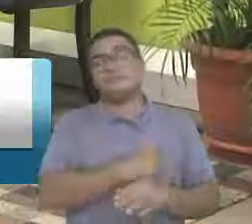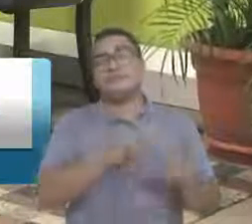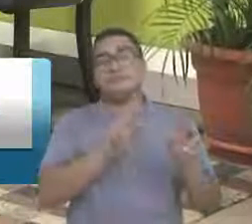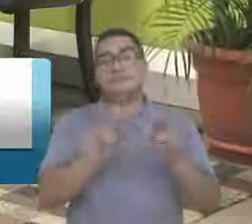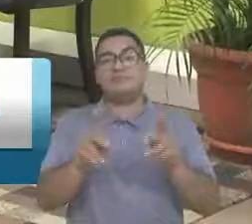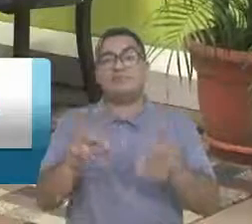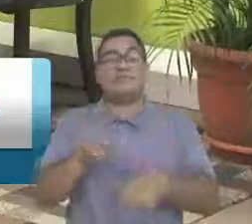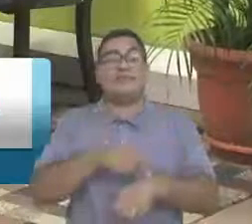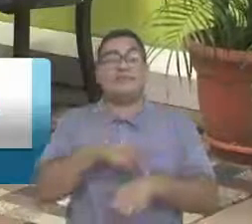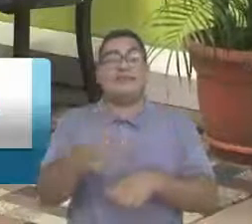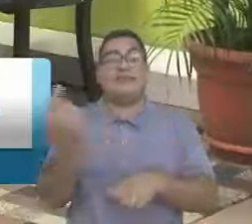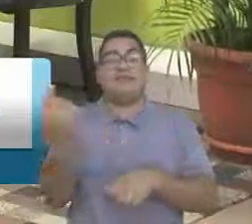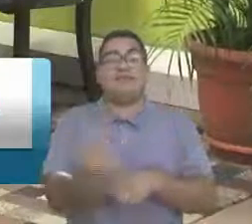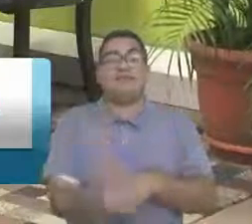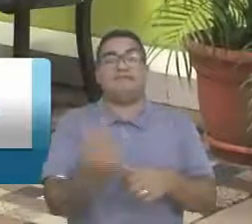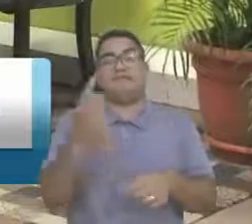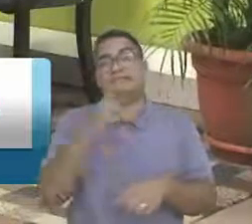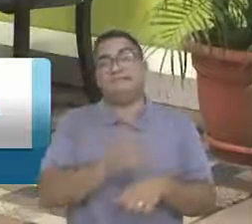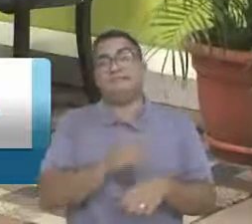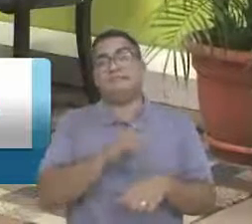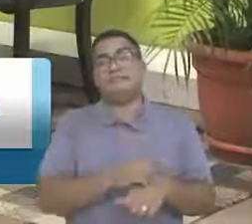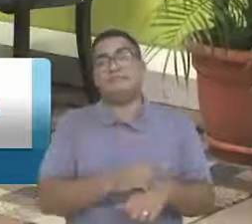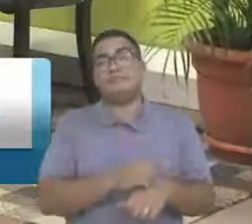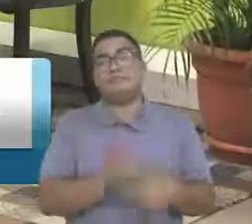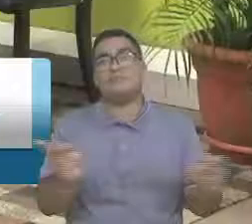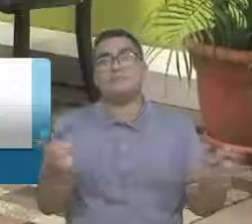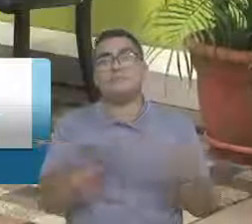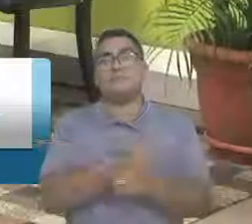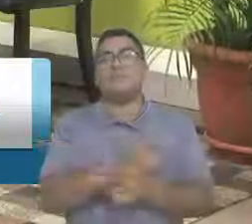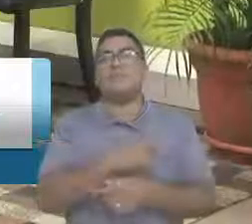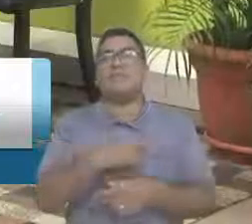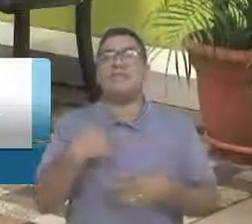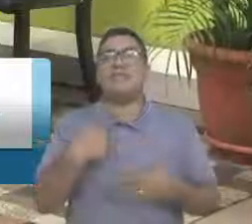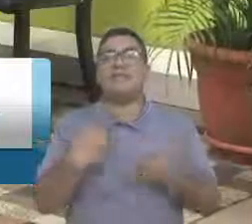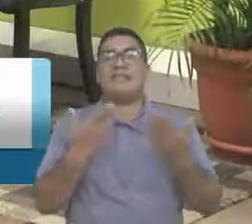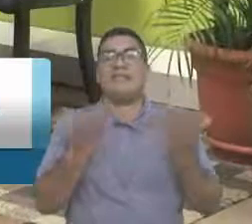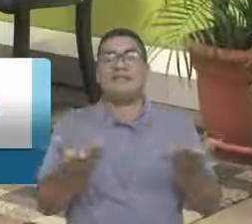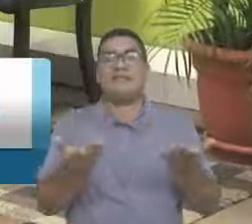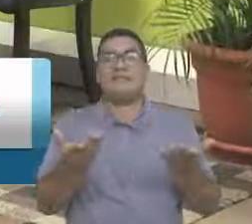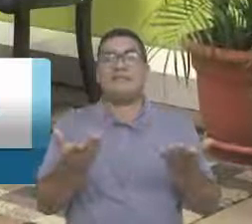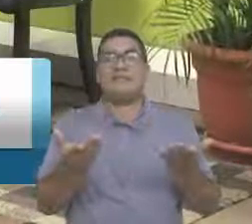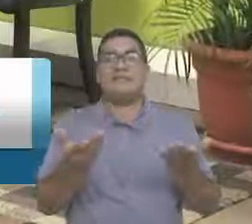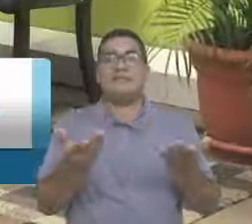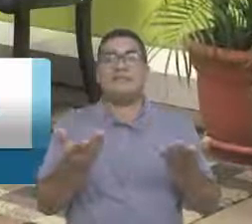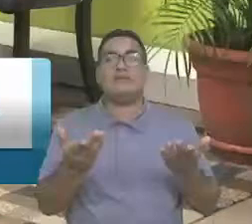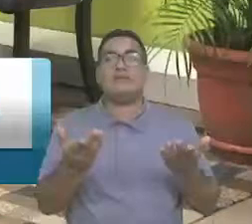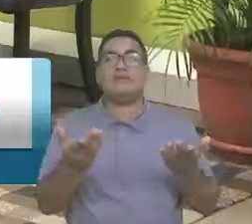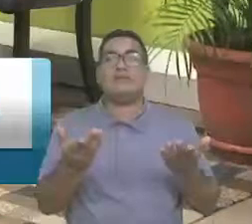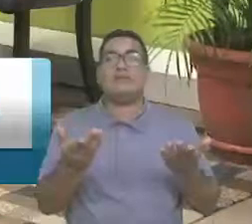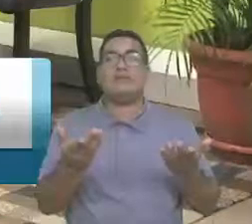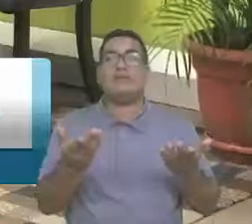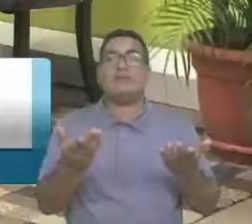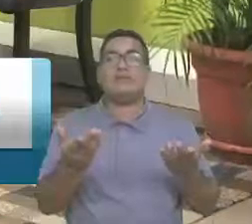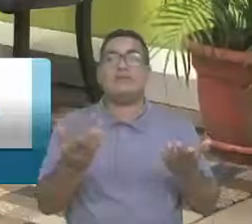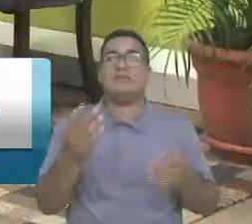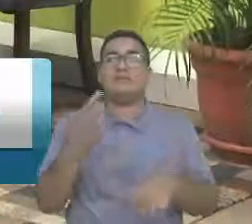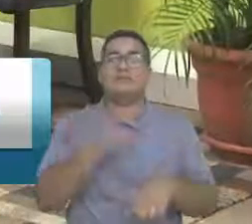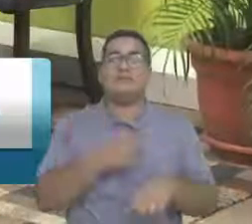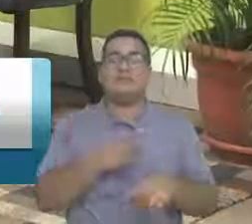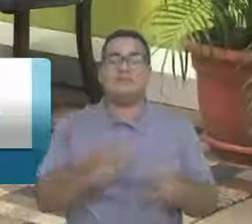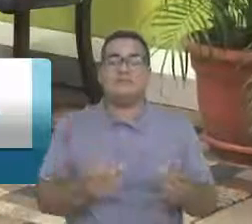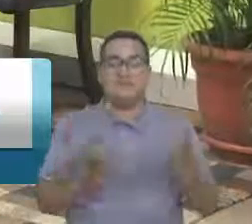ya en la etapa ya avanzada. ¿Qué es lo que hacen ustedes precisamente para alargar el periodo de